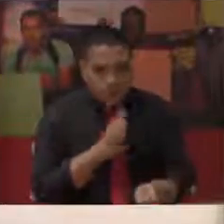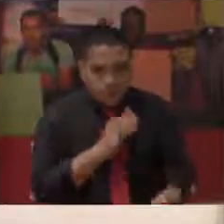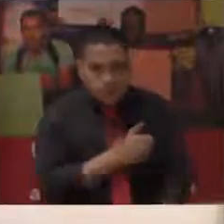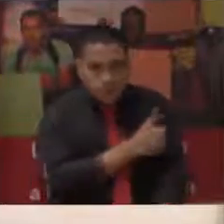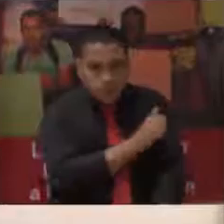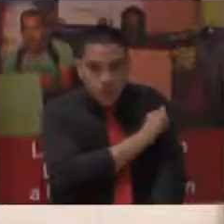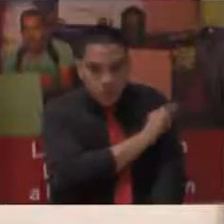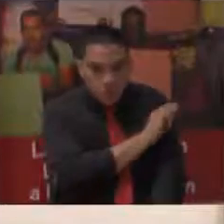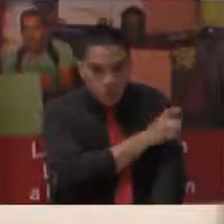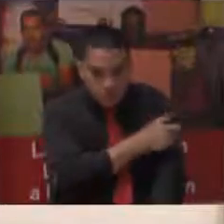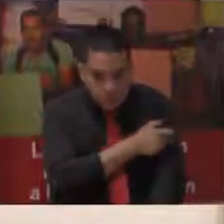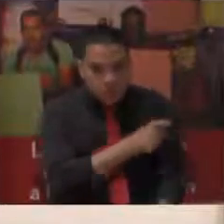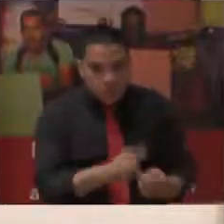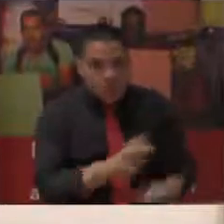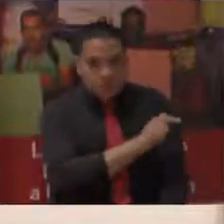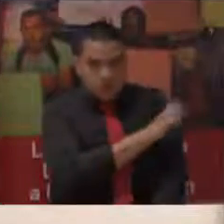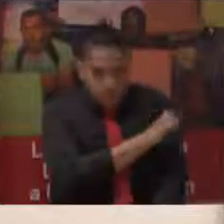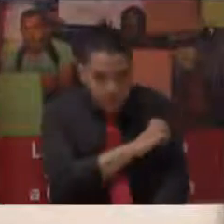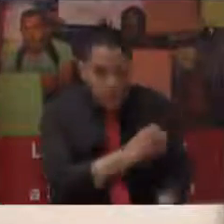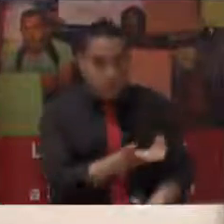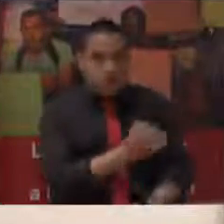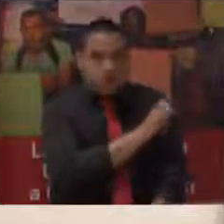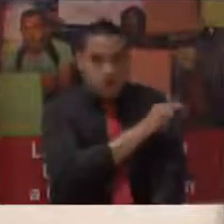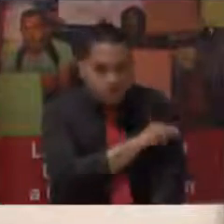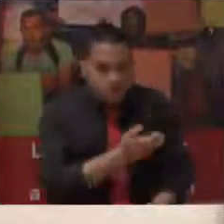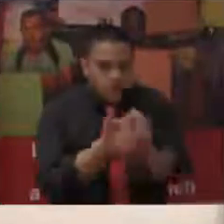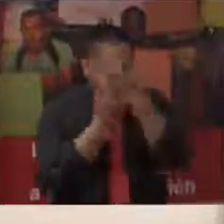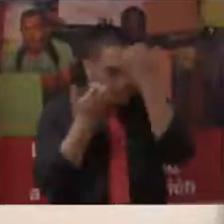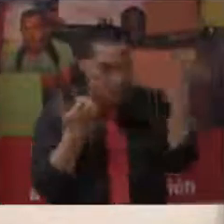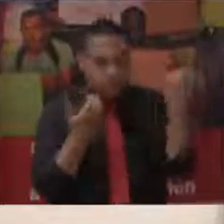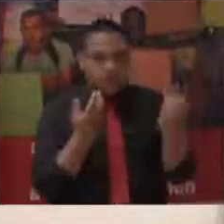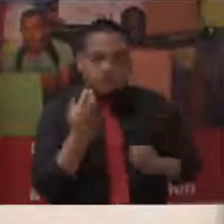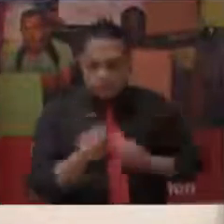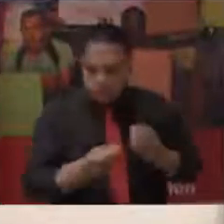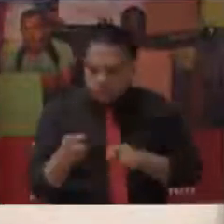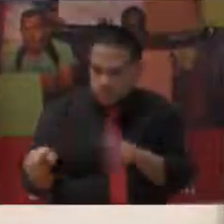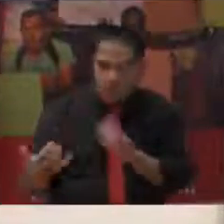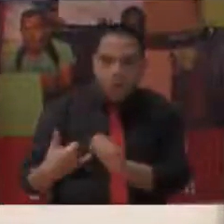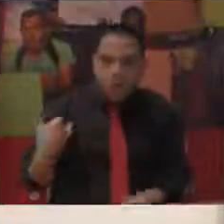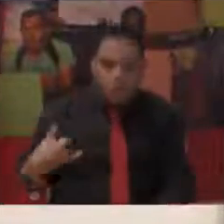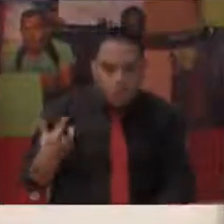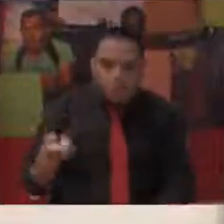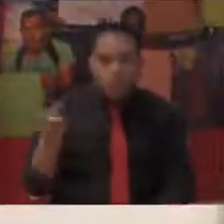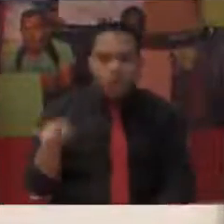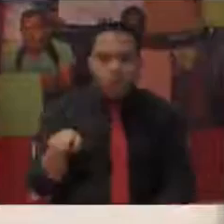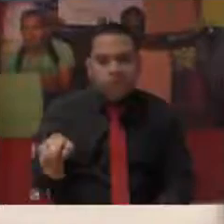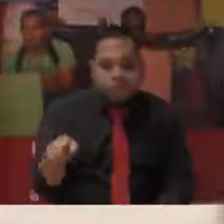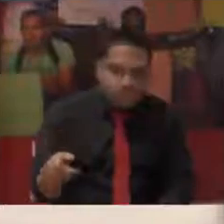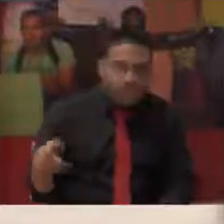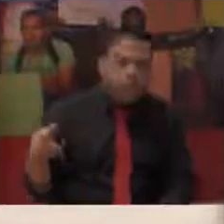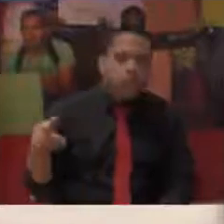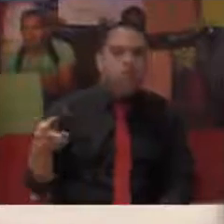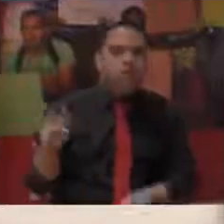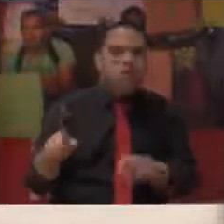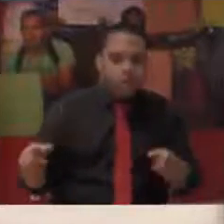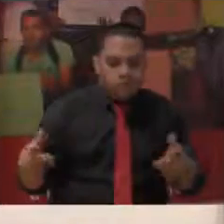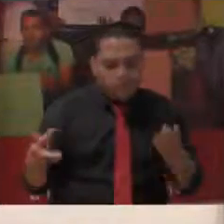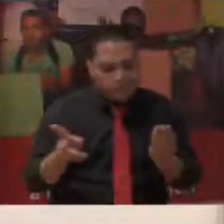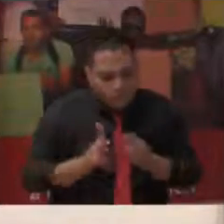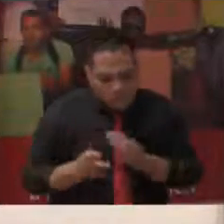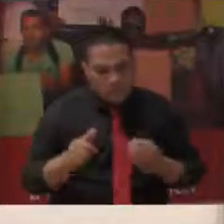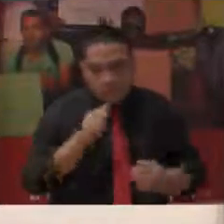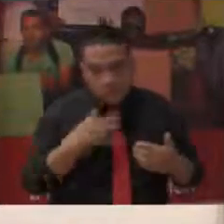autodefensas, desmovilizados de las FARC, desmovilizados del ELN, jóvenes en alto riesgo, pospenados, víctimas del conflicto armado.